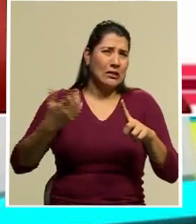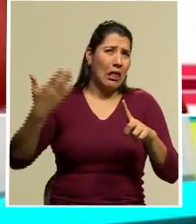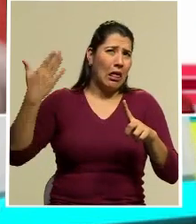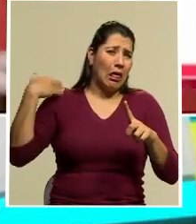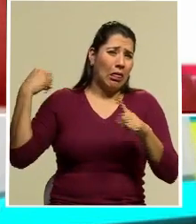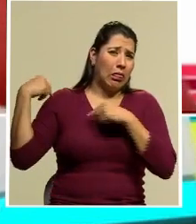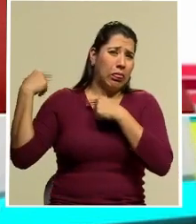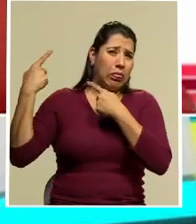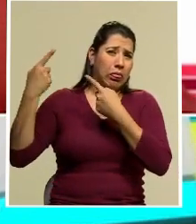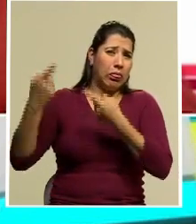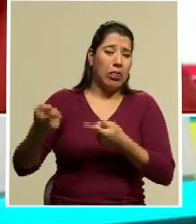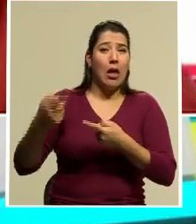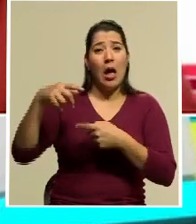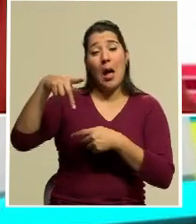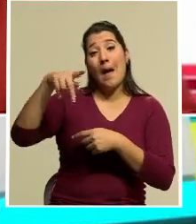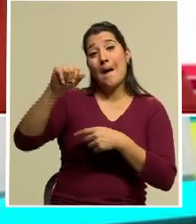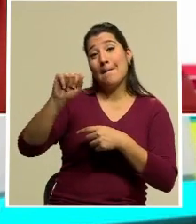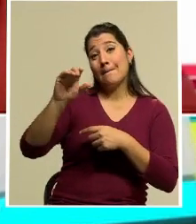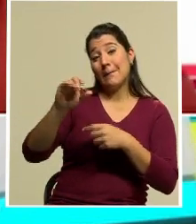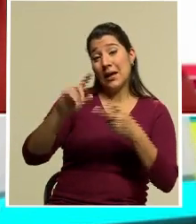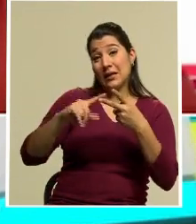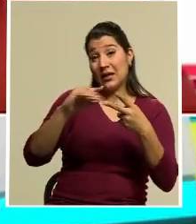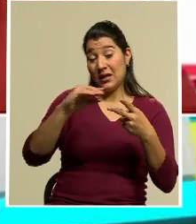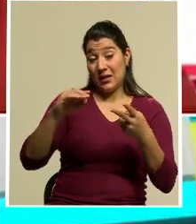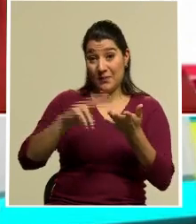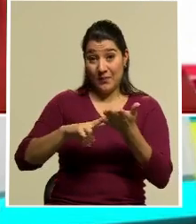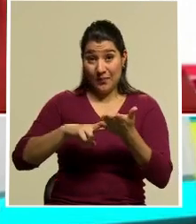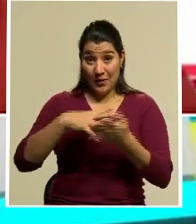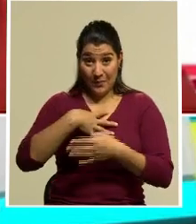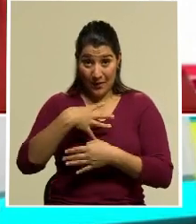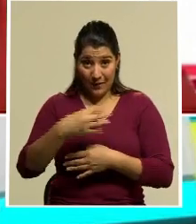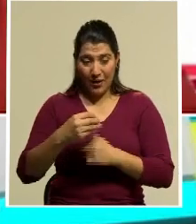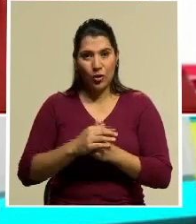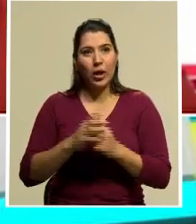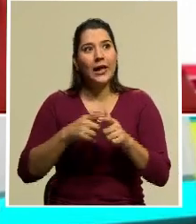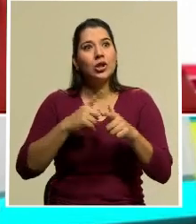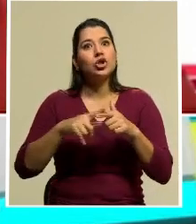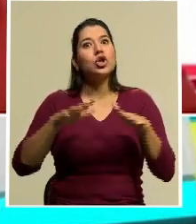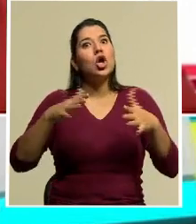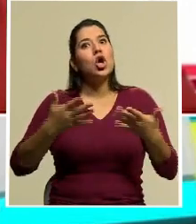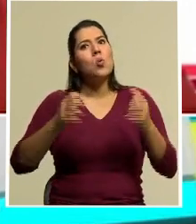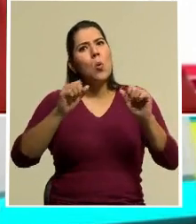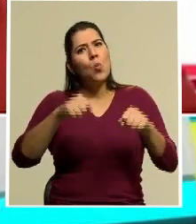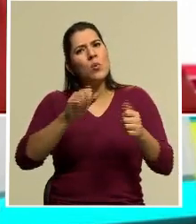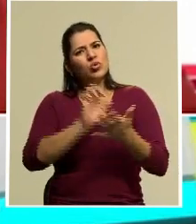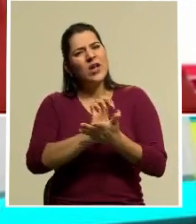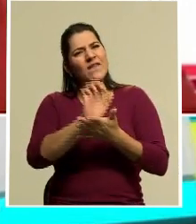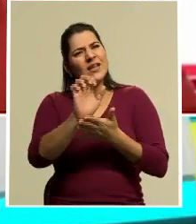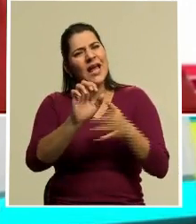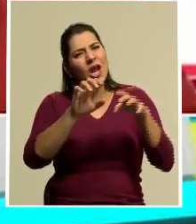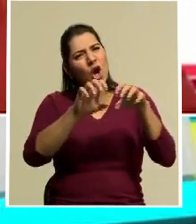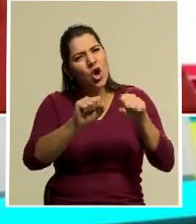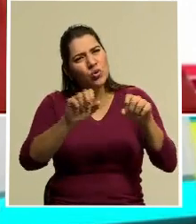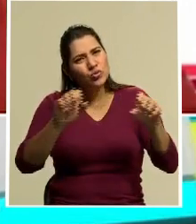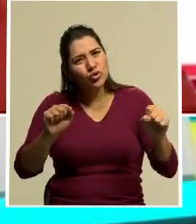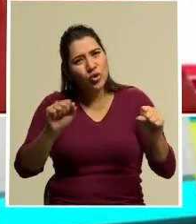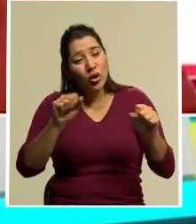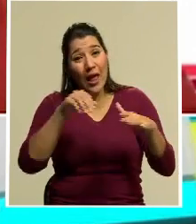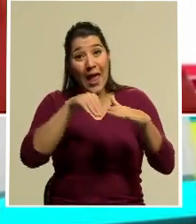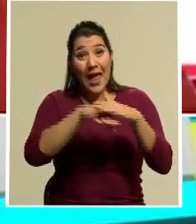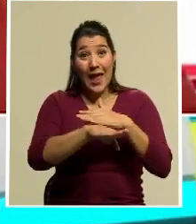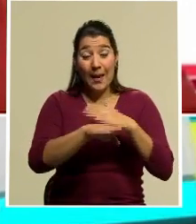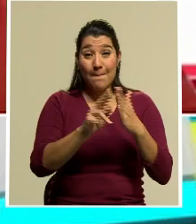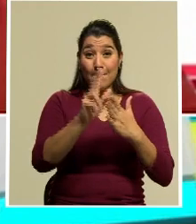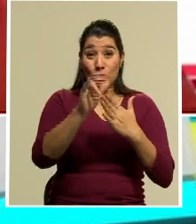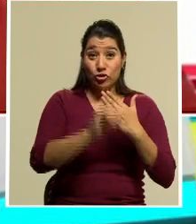Cristiana y del Partido Liberación Nacional. ¿Cómo evitar la corrupción en obra pública? De una manera, le pido,